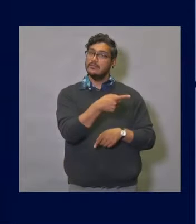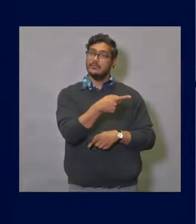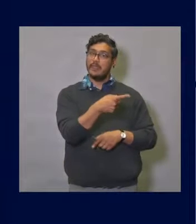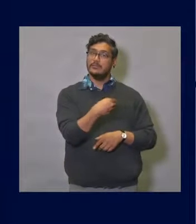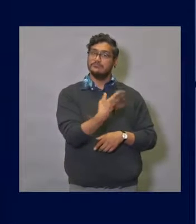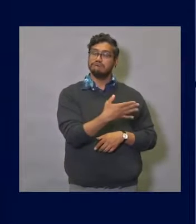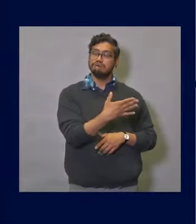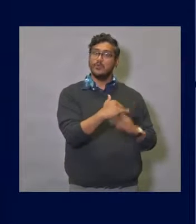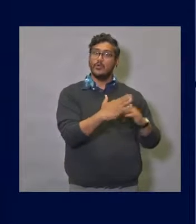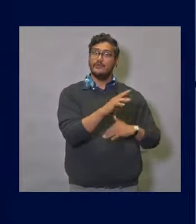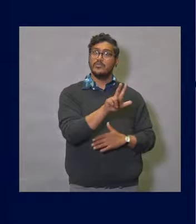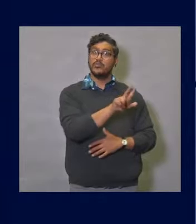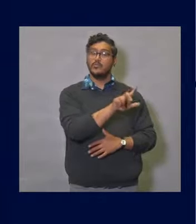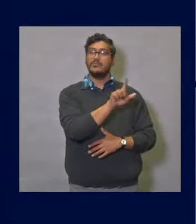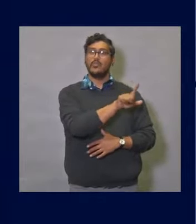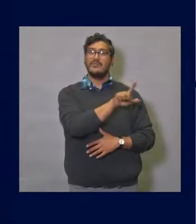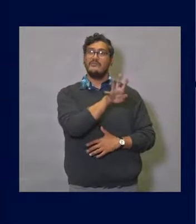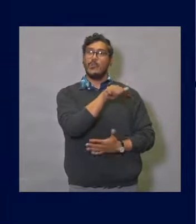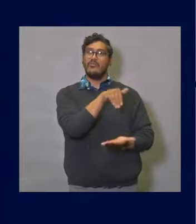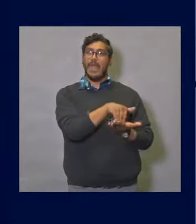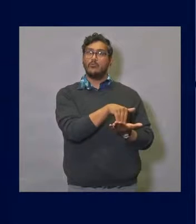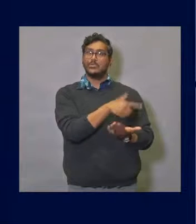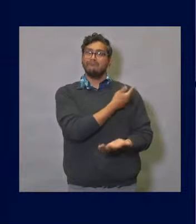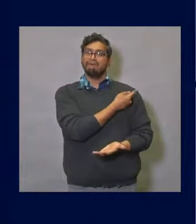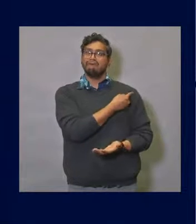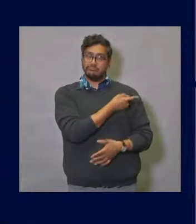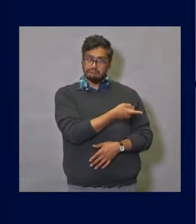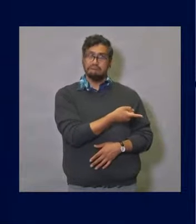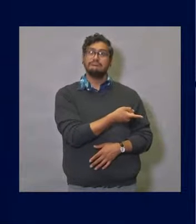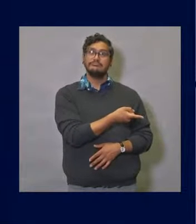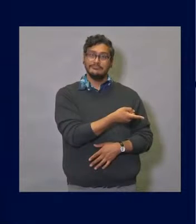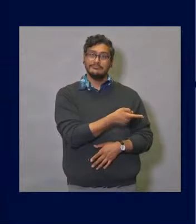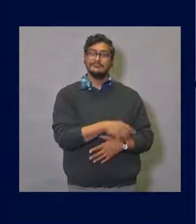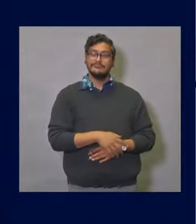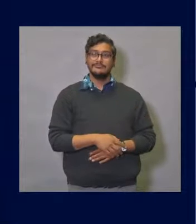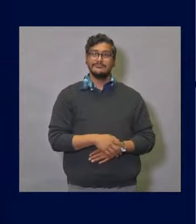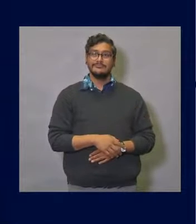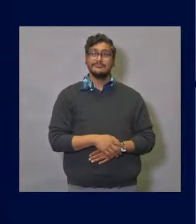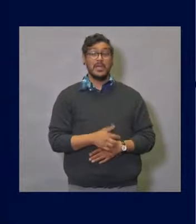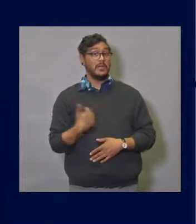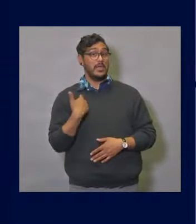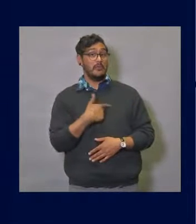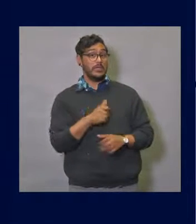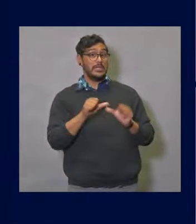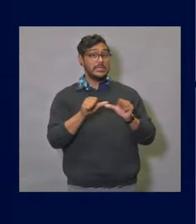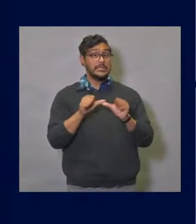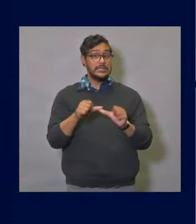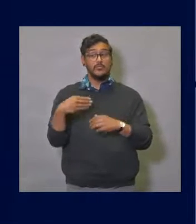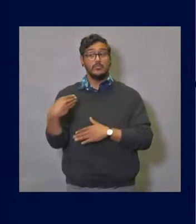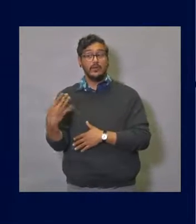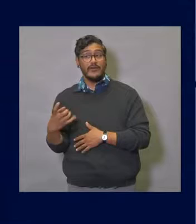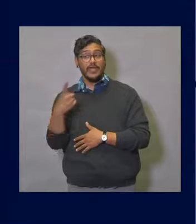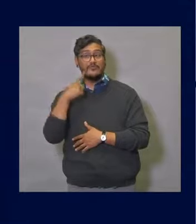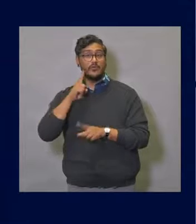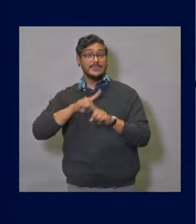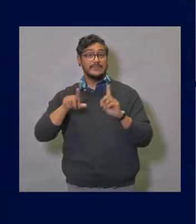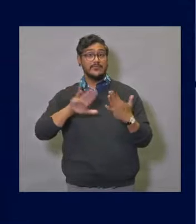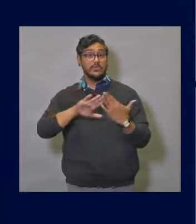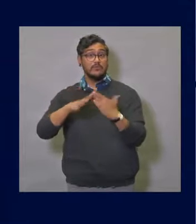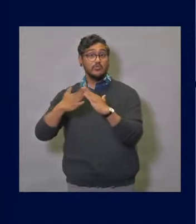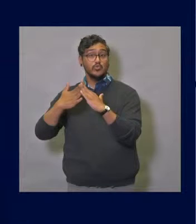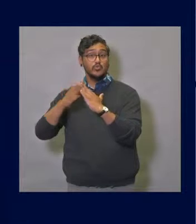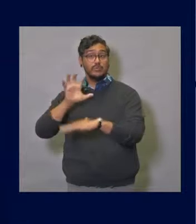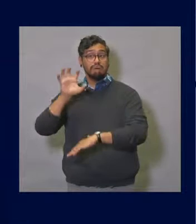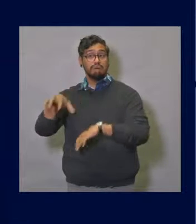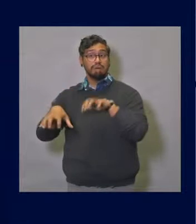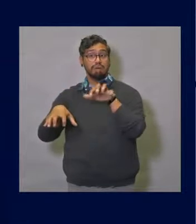de 24,000 dosis. Continuamos aumentando las asignaciones a los centros de vacunación comunitarios que sirven a nuestras comunidades